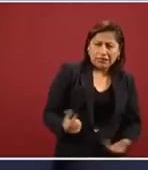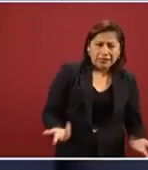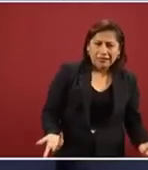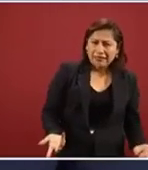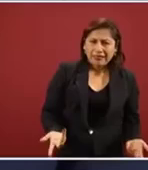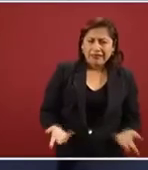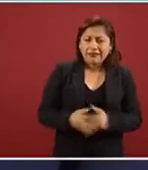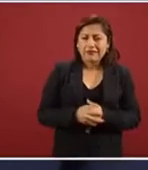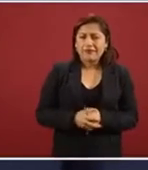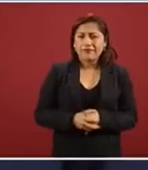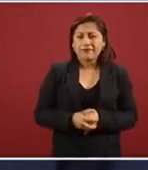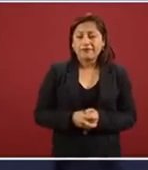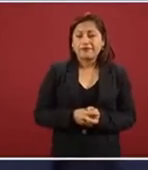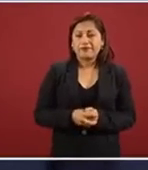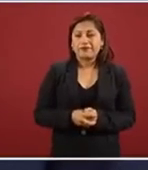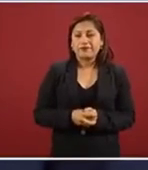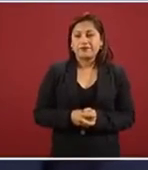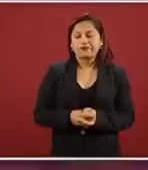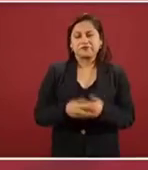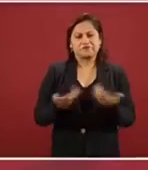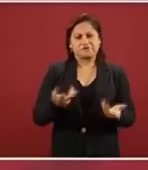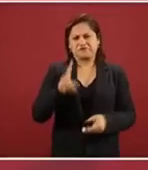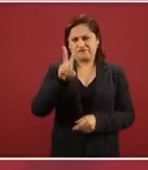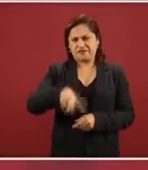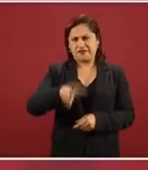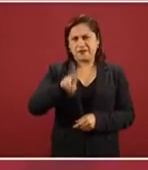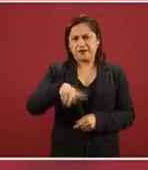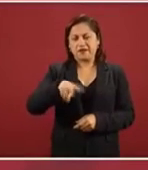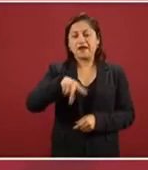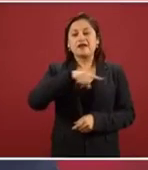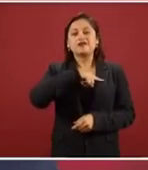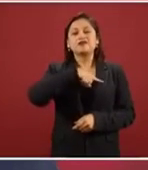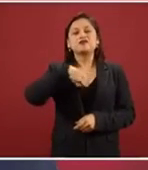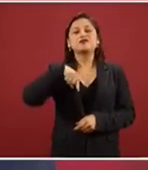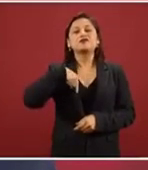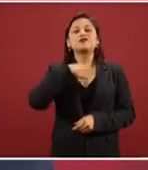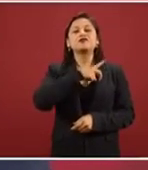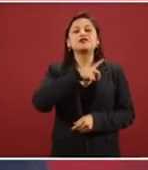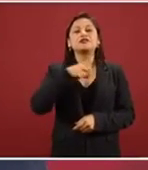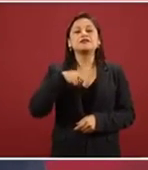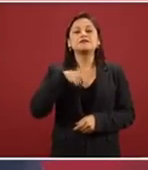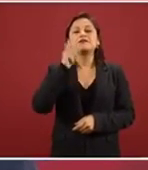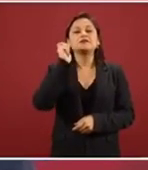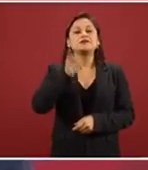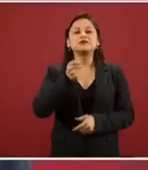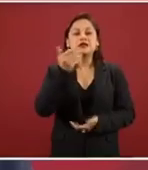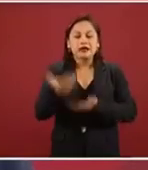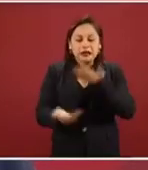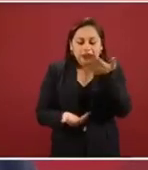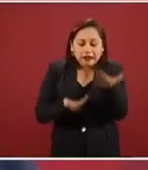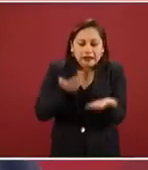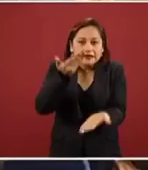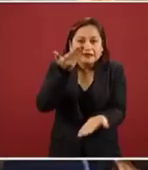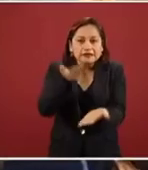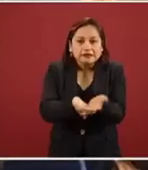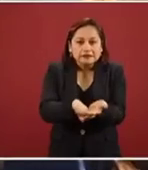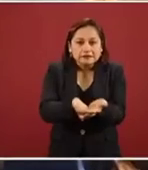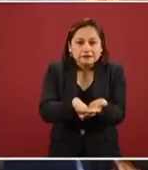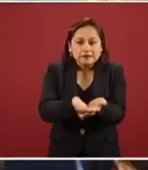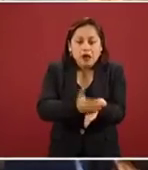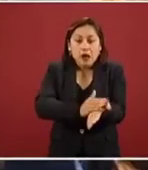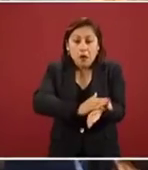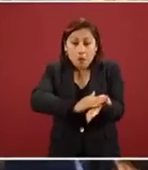y que estemos dispuestos a servir con mística.